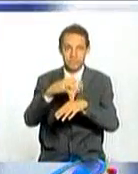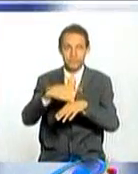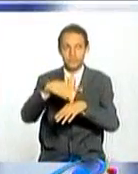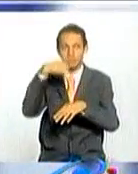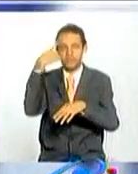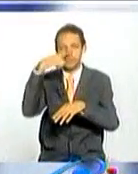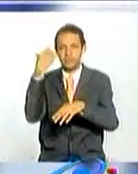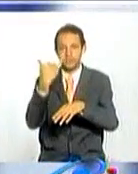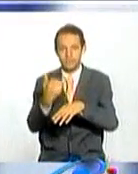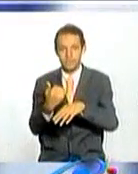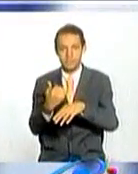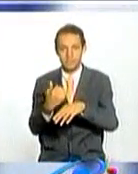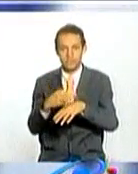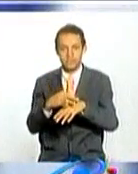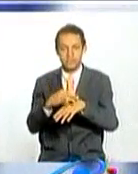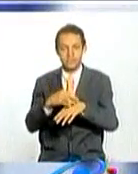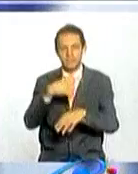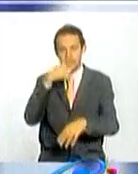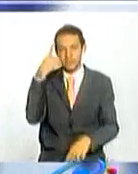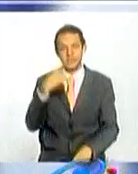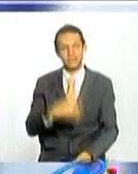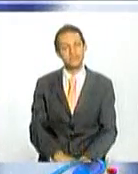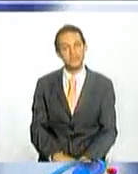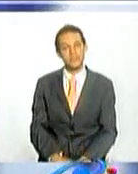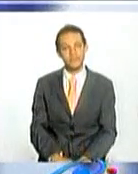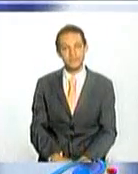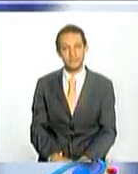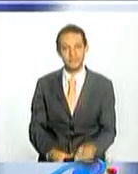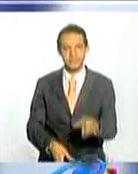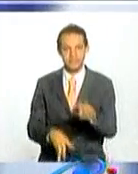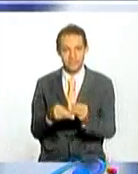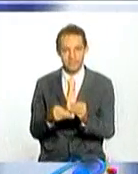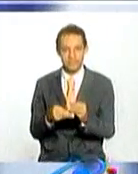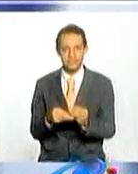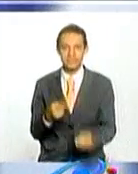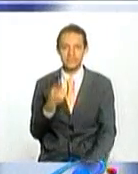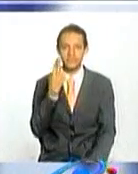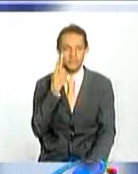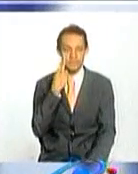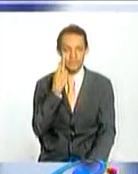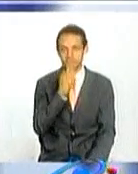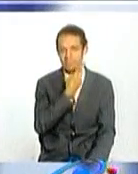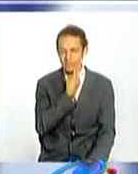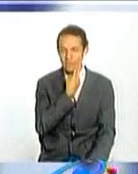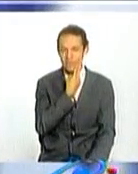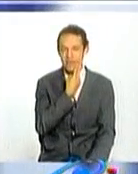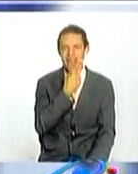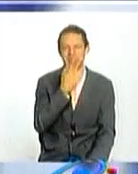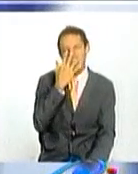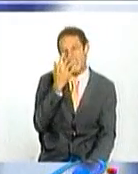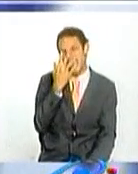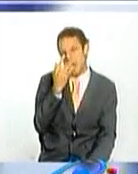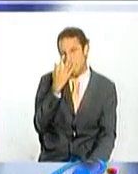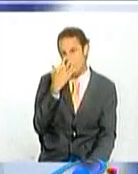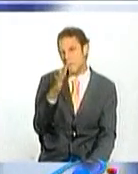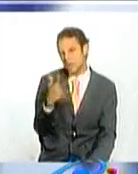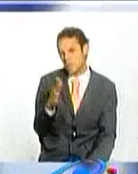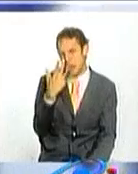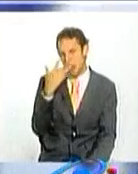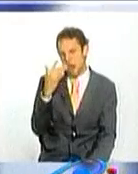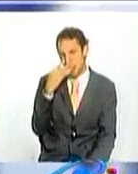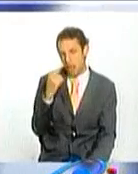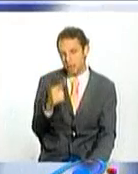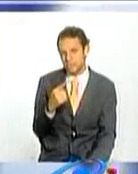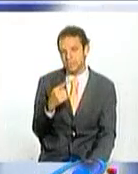vemos como unos nódulos de una cogenicidad baja, es decir, más oscuritos, son los nodulitos